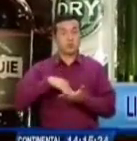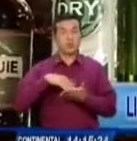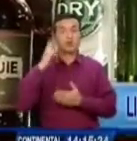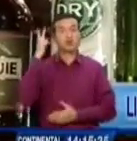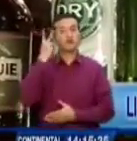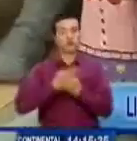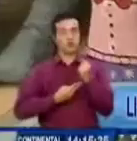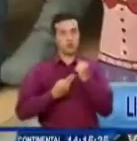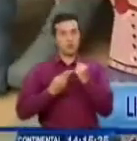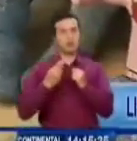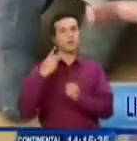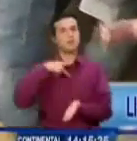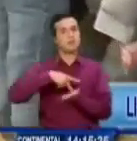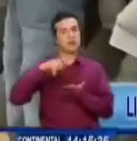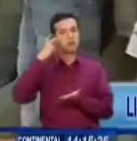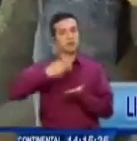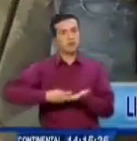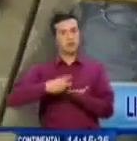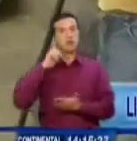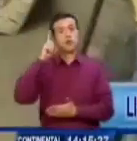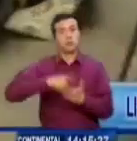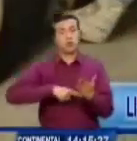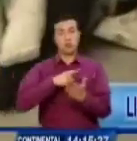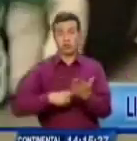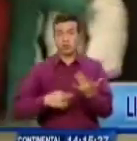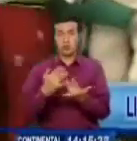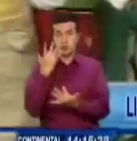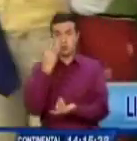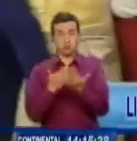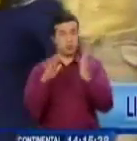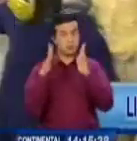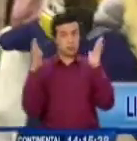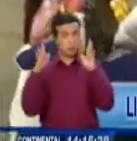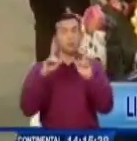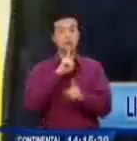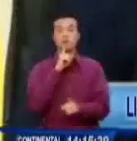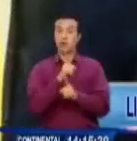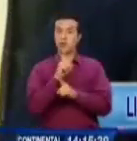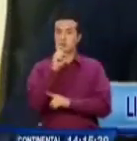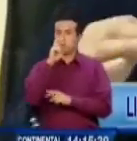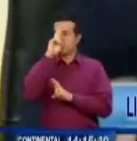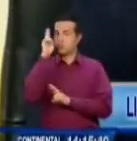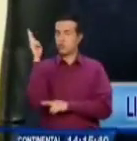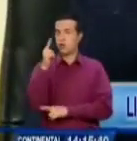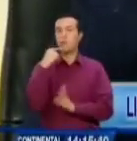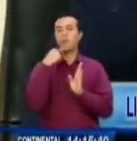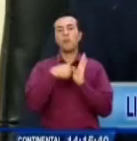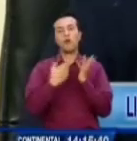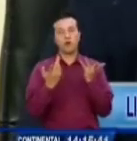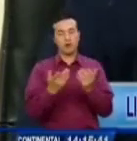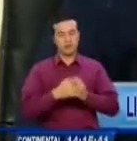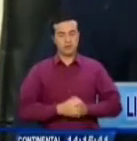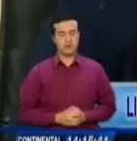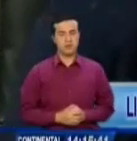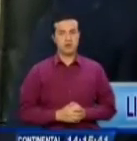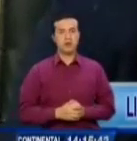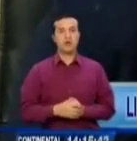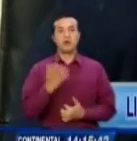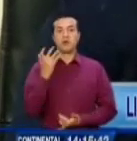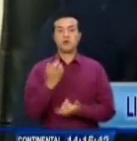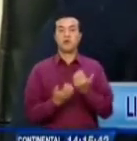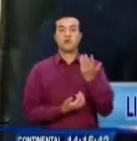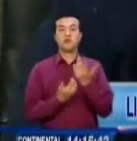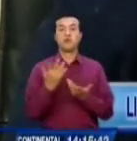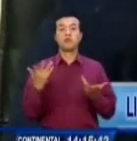el doble de esta cantidad. Si bien no está prohibido quemar monigotes, sí existe una normativa a respetar. Es decir, la prohibición de quemar